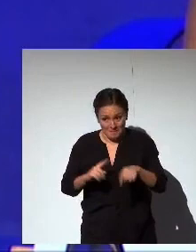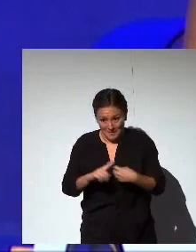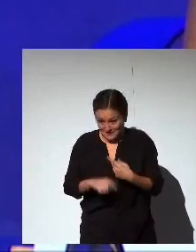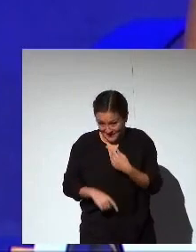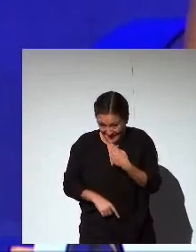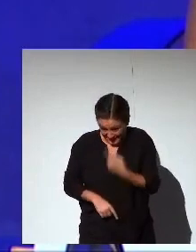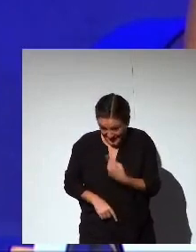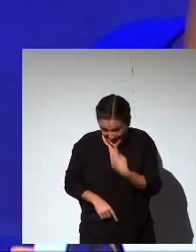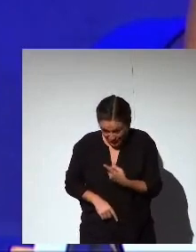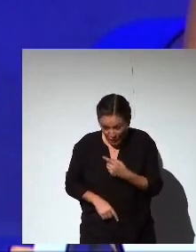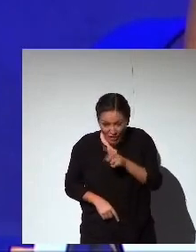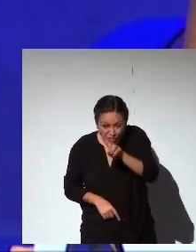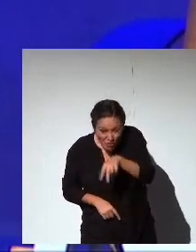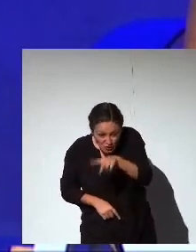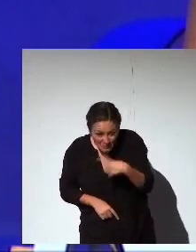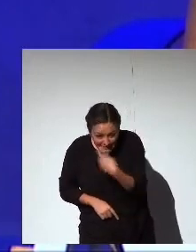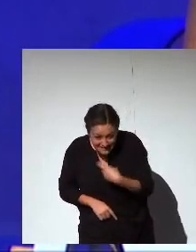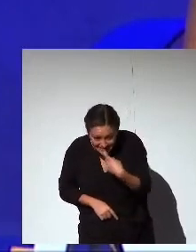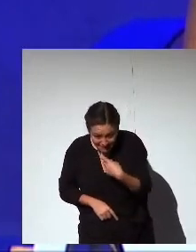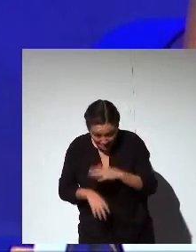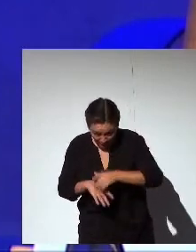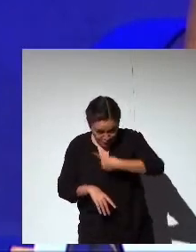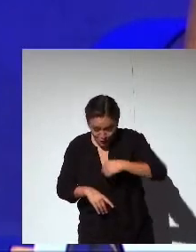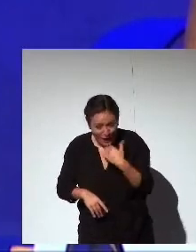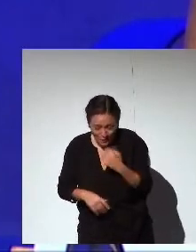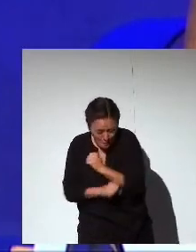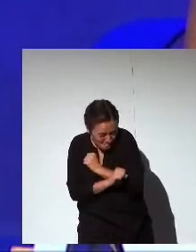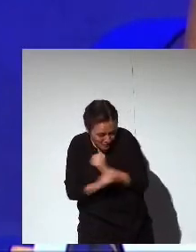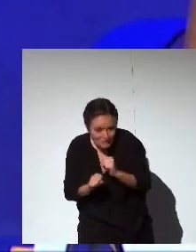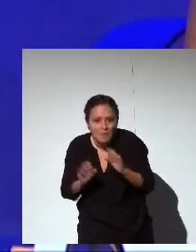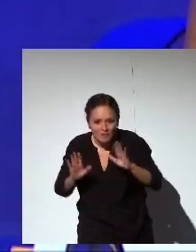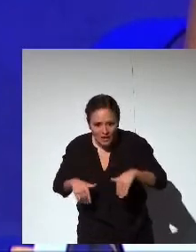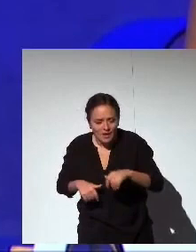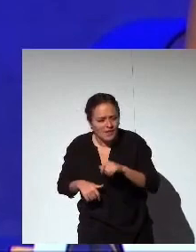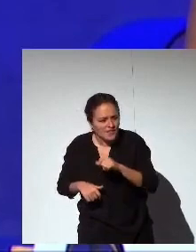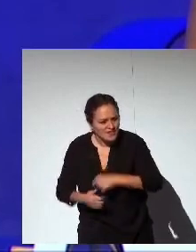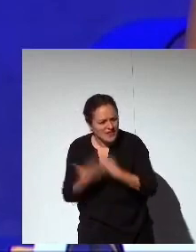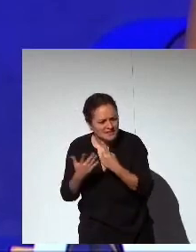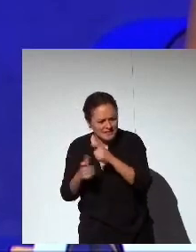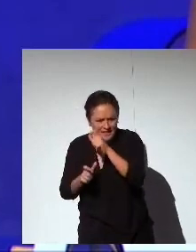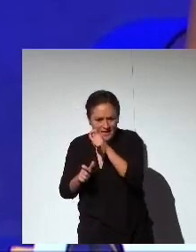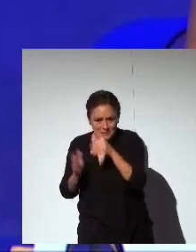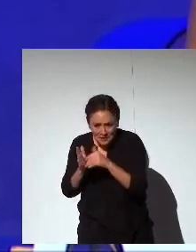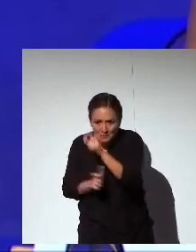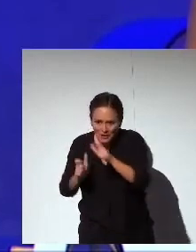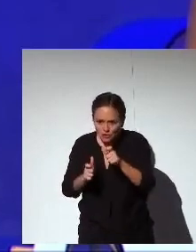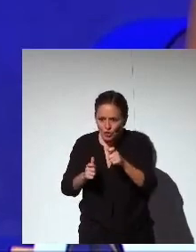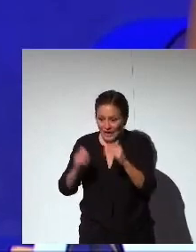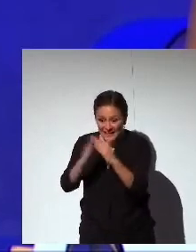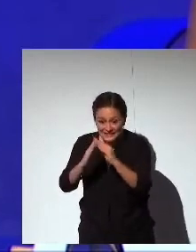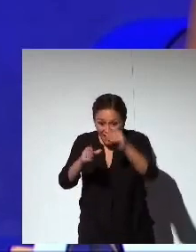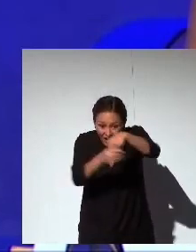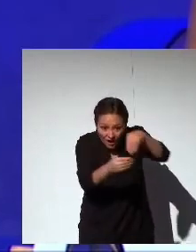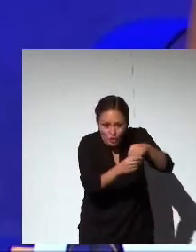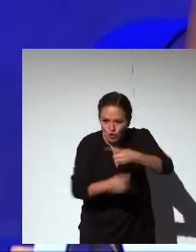ficción, atendimos y le dimos ayuda a 16.000 personas que sin salir de su casa recibieron una ayuda económica. Eso es lo